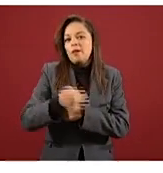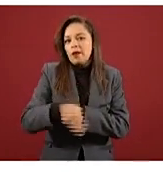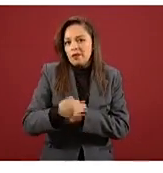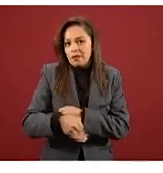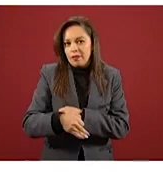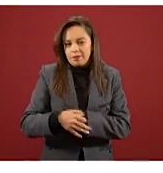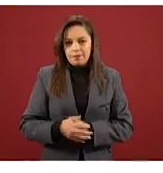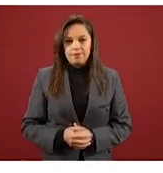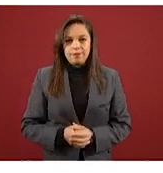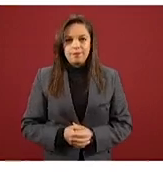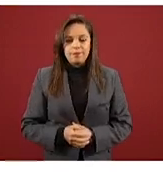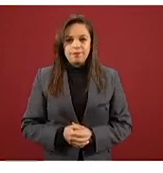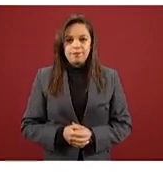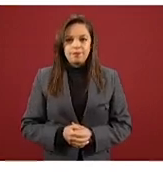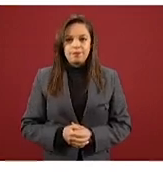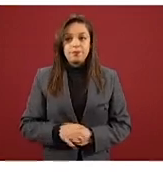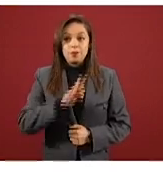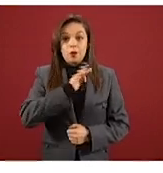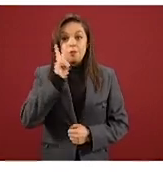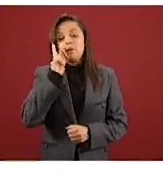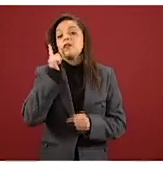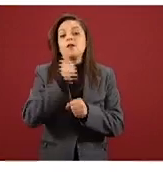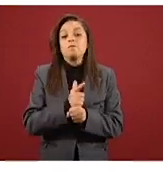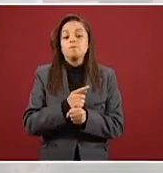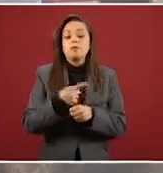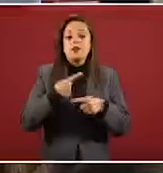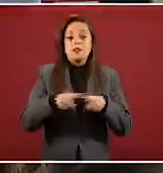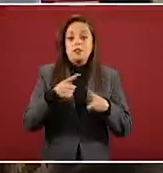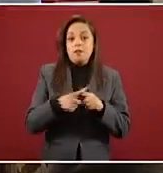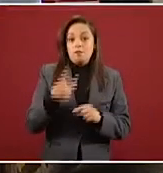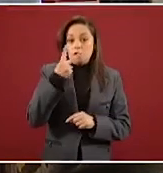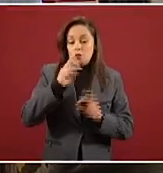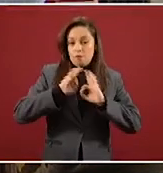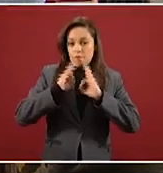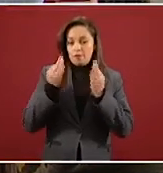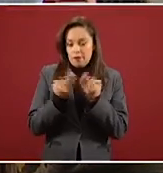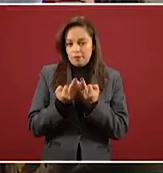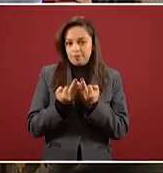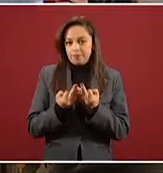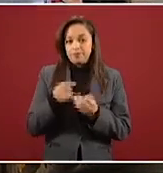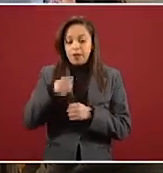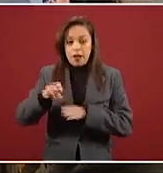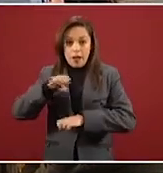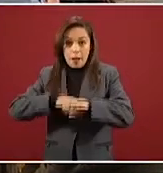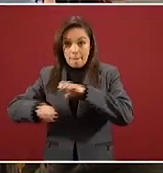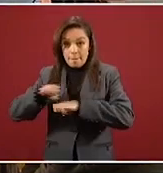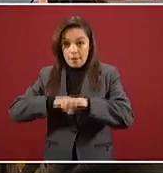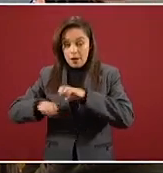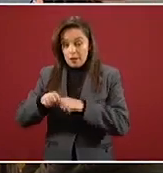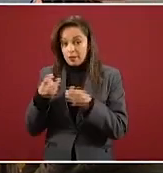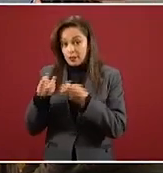podemos ver de dos formas. Si lo vemos por tipo de empresa, si pueden pasar a la siguiente,